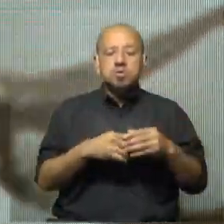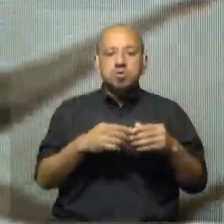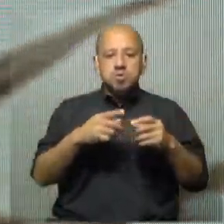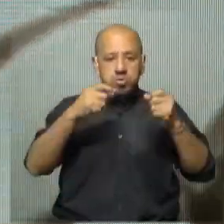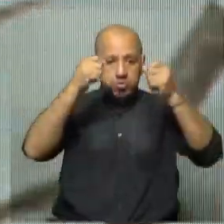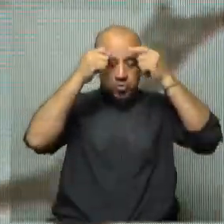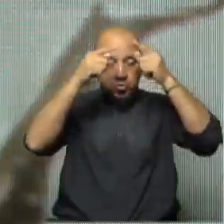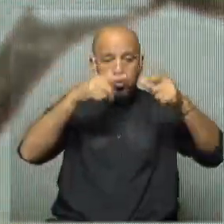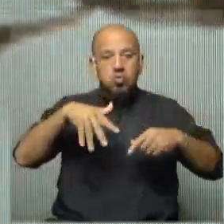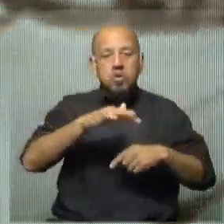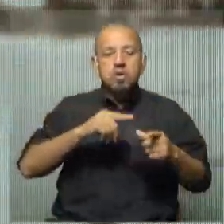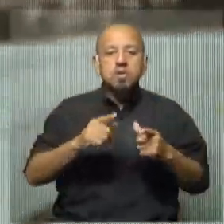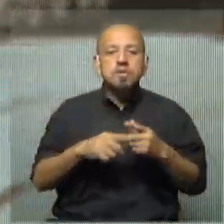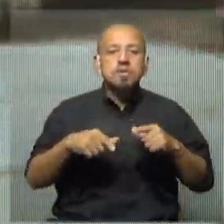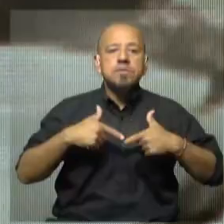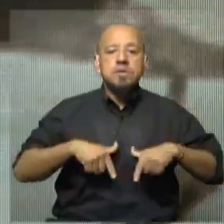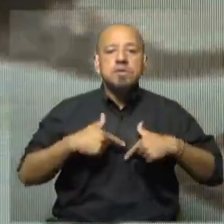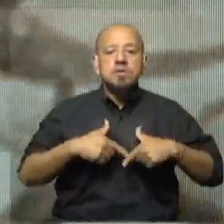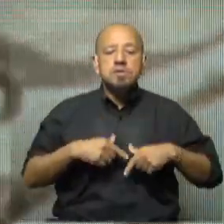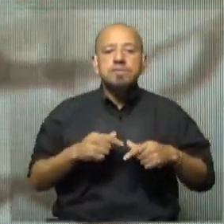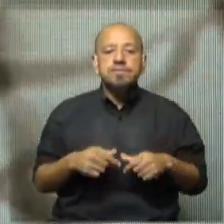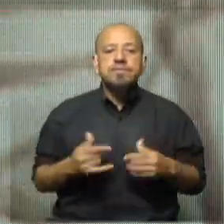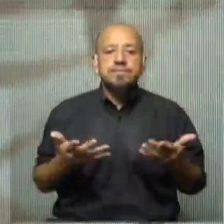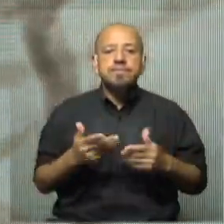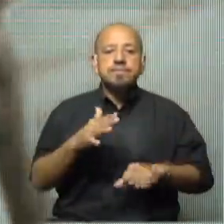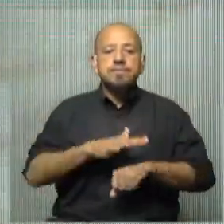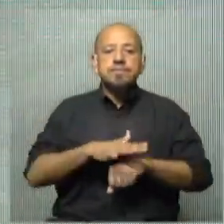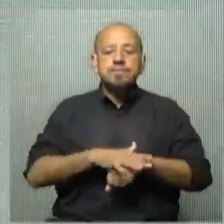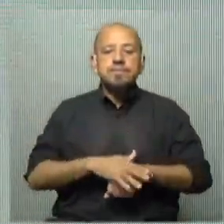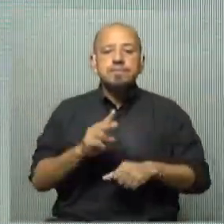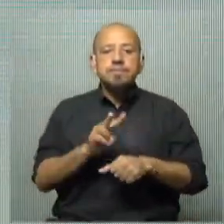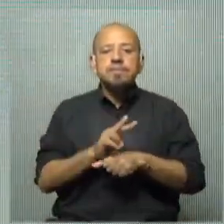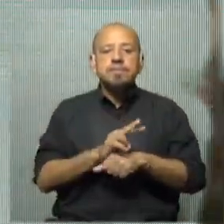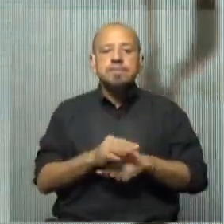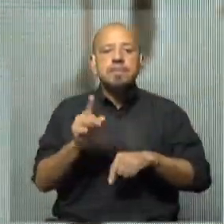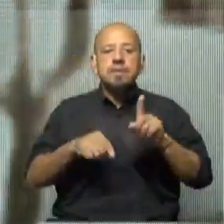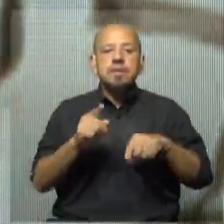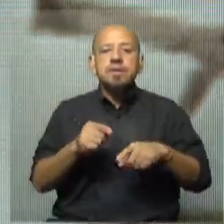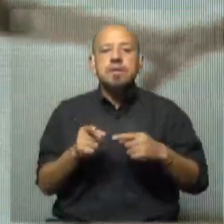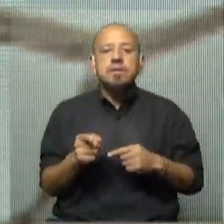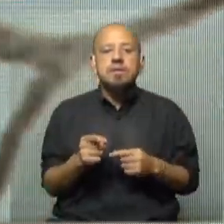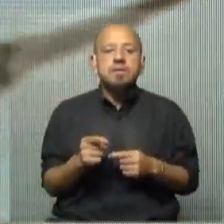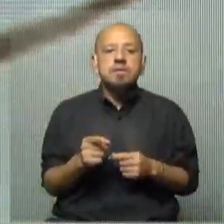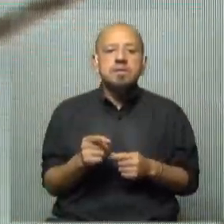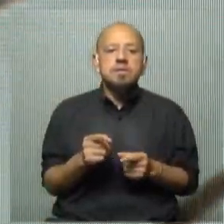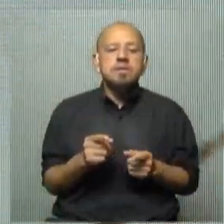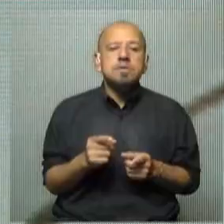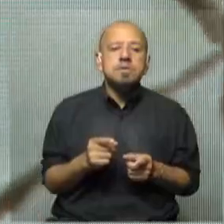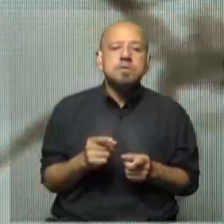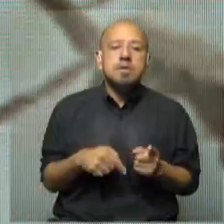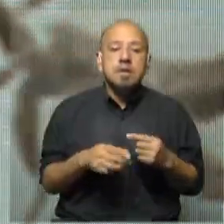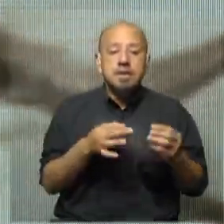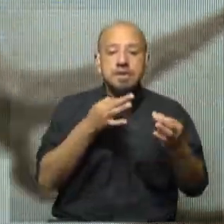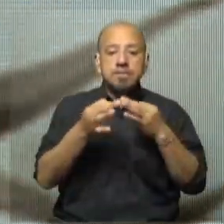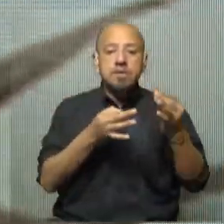Ganadería, Agricultura y Pesca y es quienes están en este momento llevando el control y la gestión del Comité de Emergencia Agropecuaria,